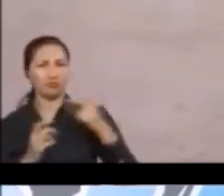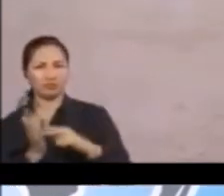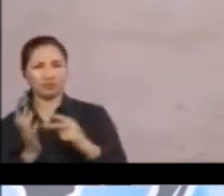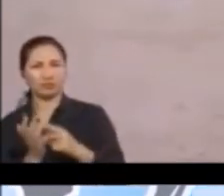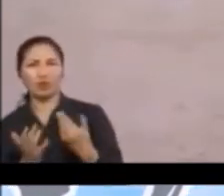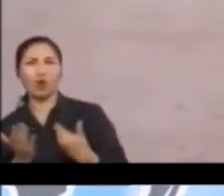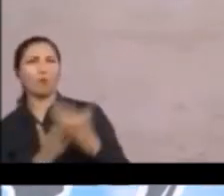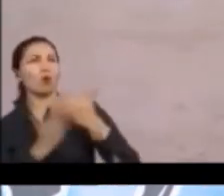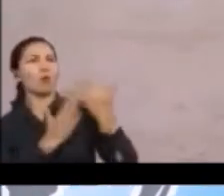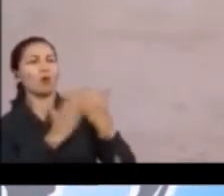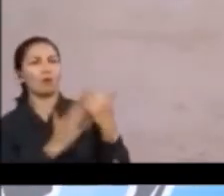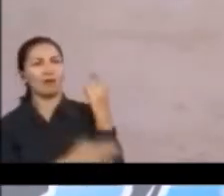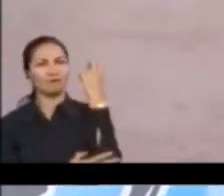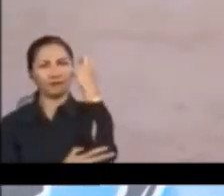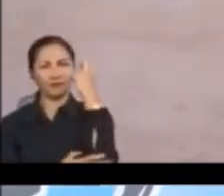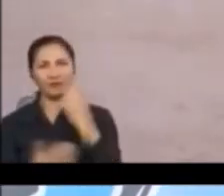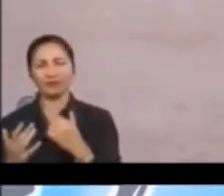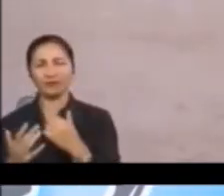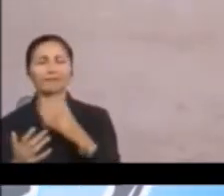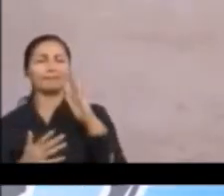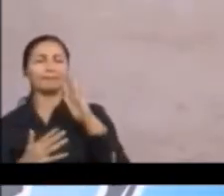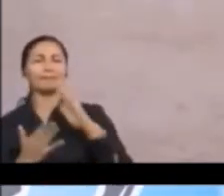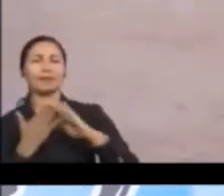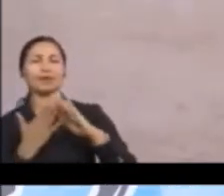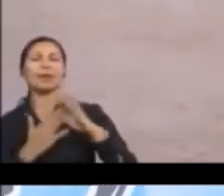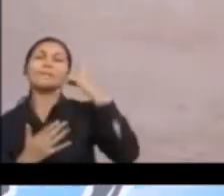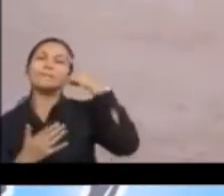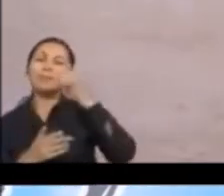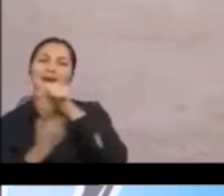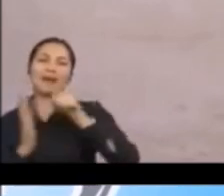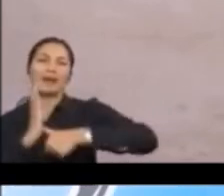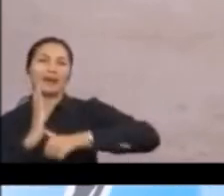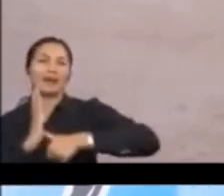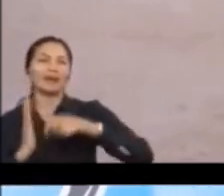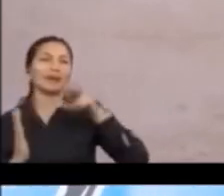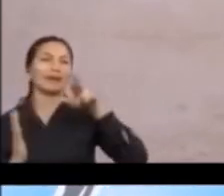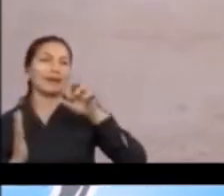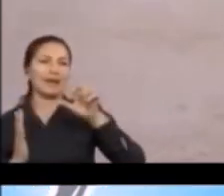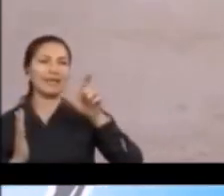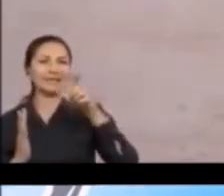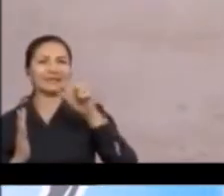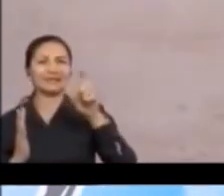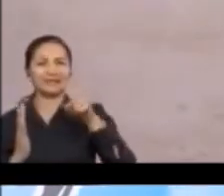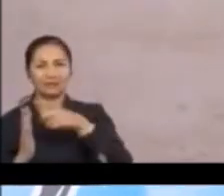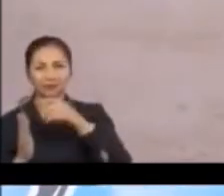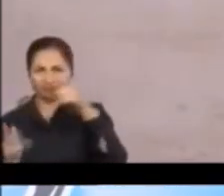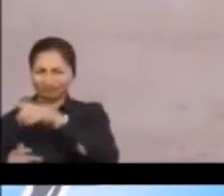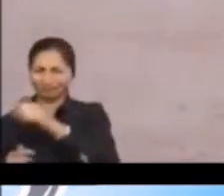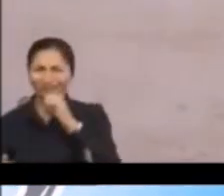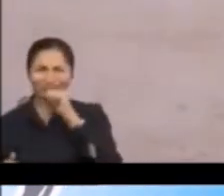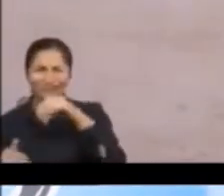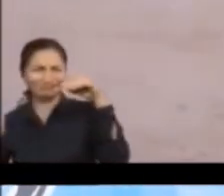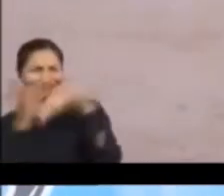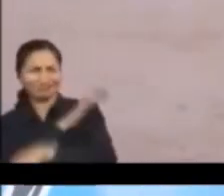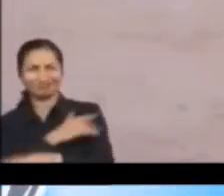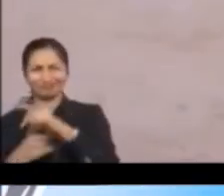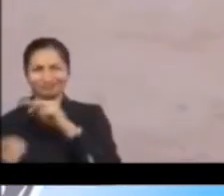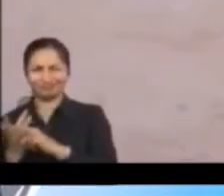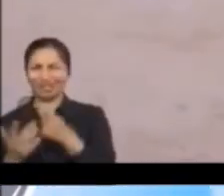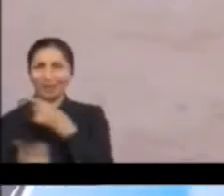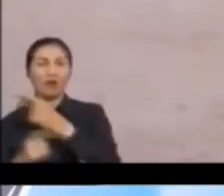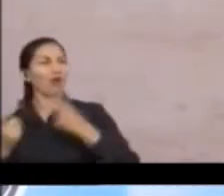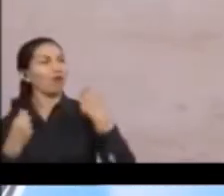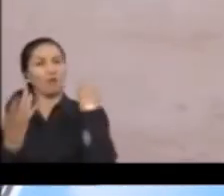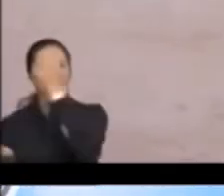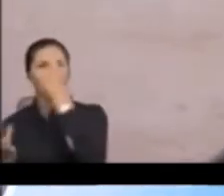nuevos equipamientos para la fiscalía, perdón, para la registraduría, que acaba de tener el mayor fracaso en las elecciones